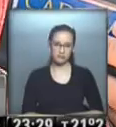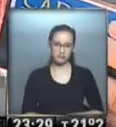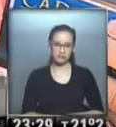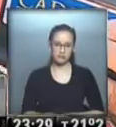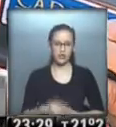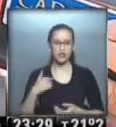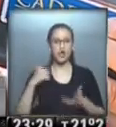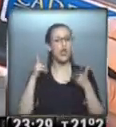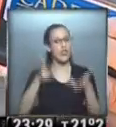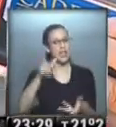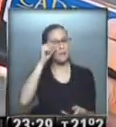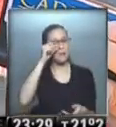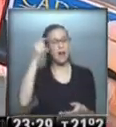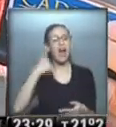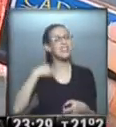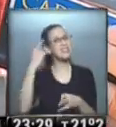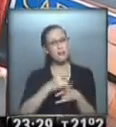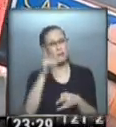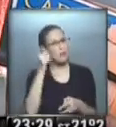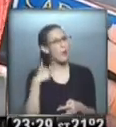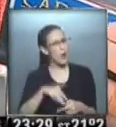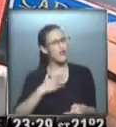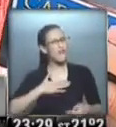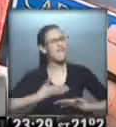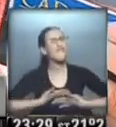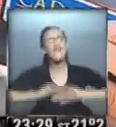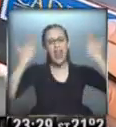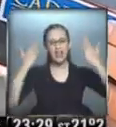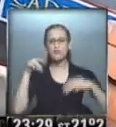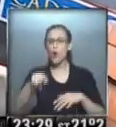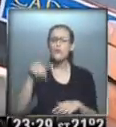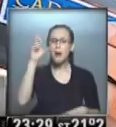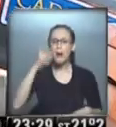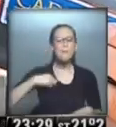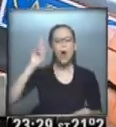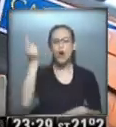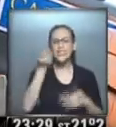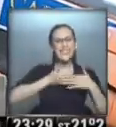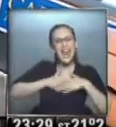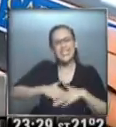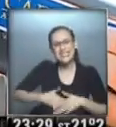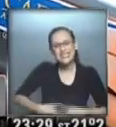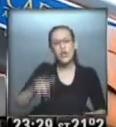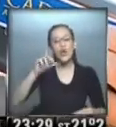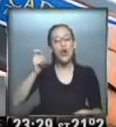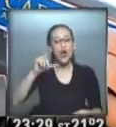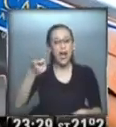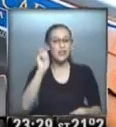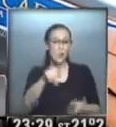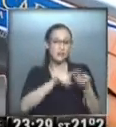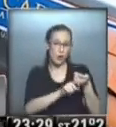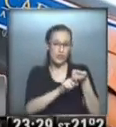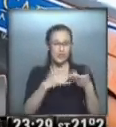que le prometía que siempre me iba a ver feliz y que si fuera tranquilo, que Coca iba a estar muy